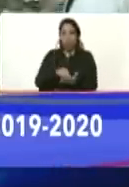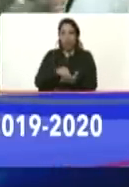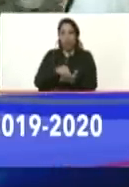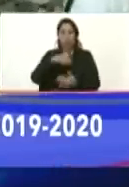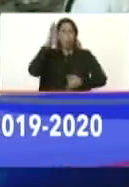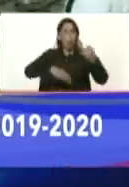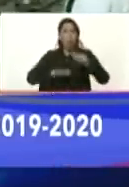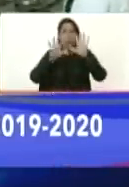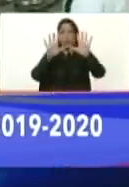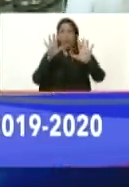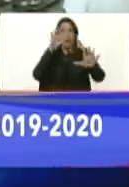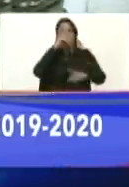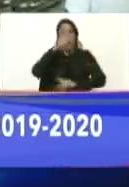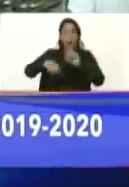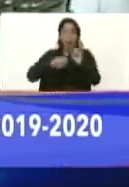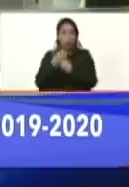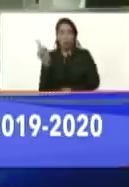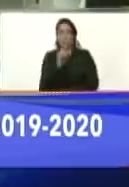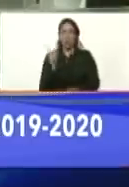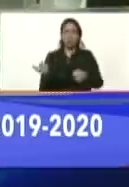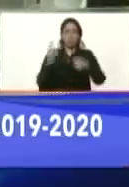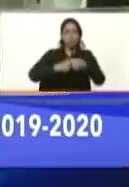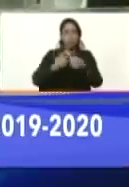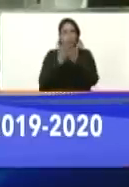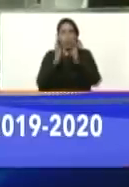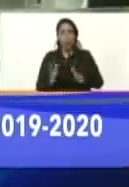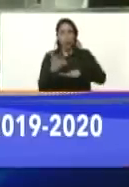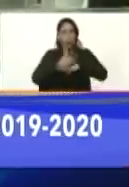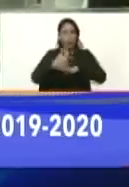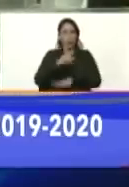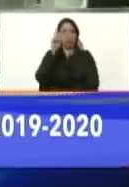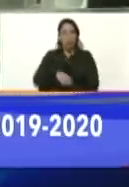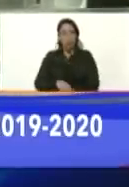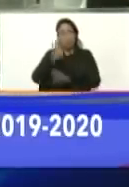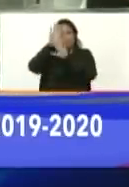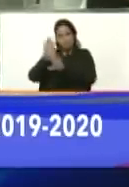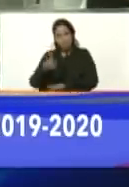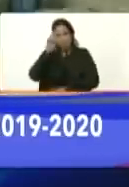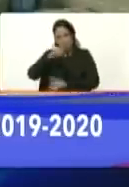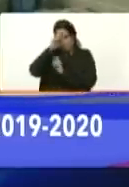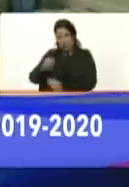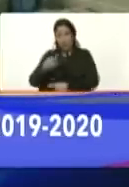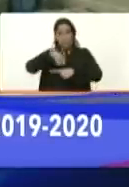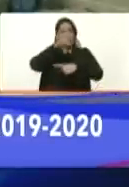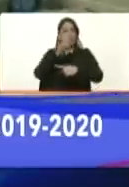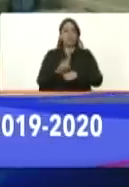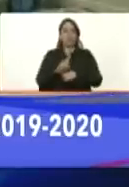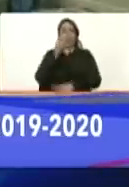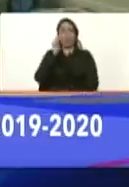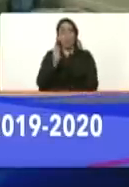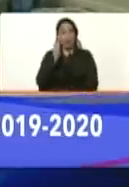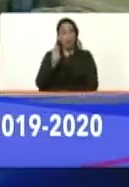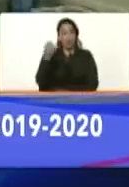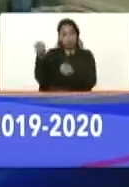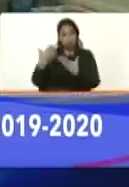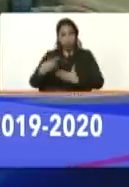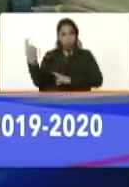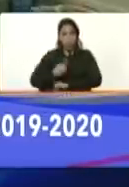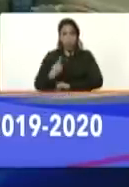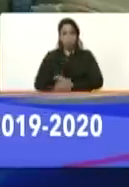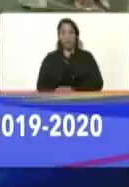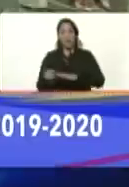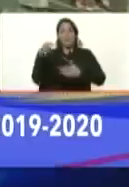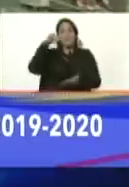últimos 10 años no fueron incorporados a las escuelas de la gobernación y esto también tributo al presidente a la principal tarea que éste nos ha dado que es que